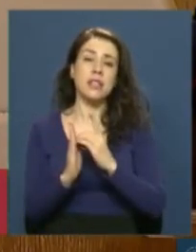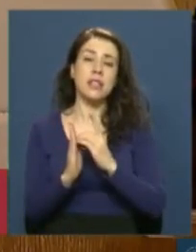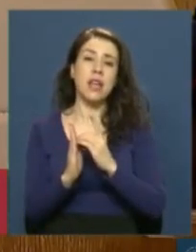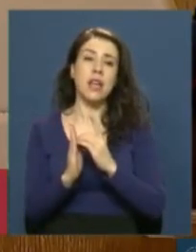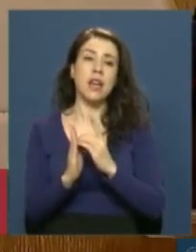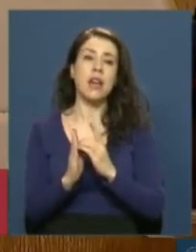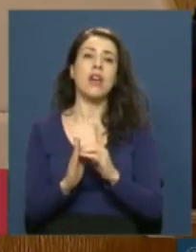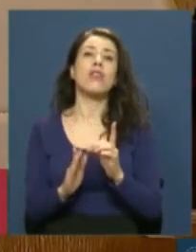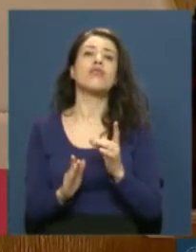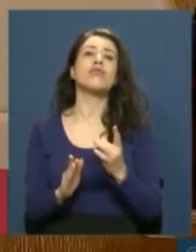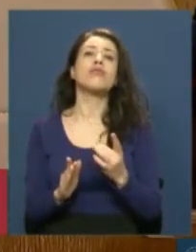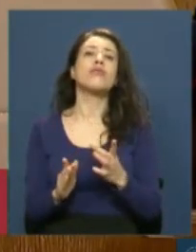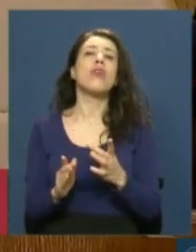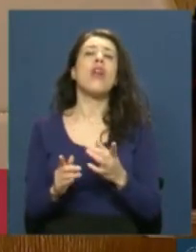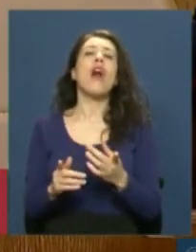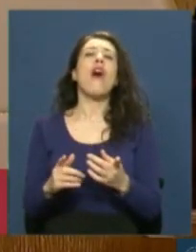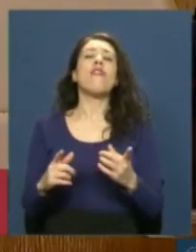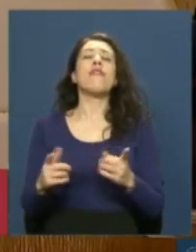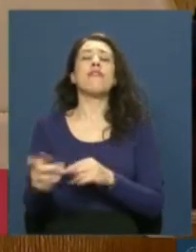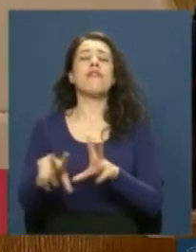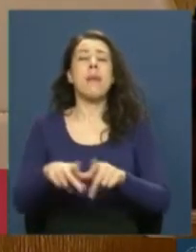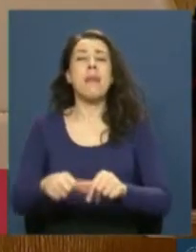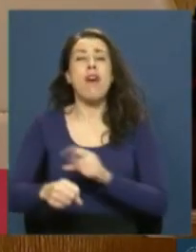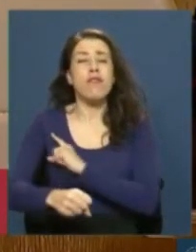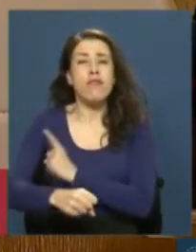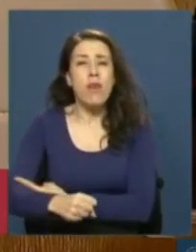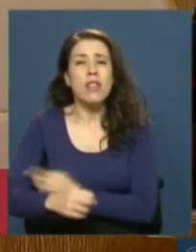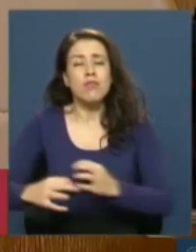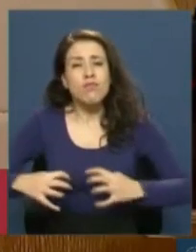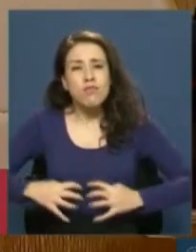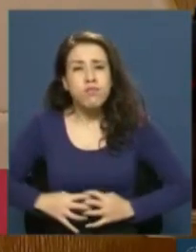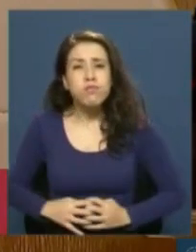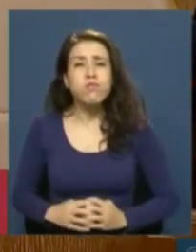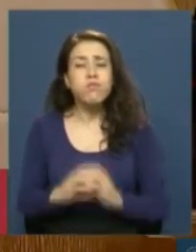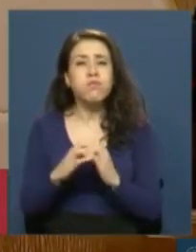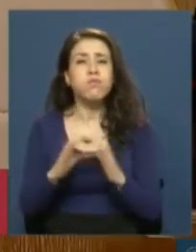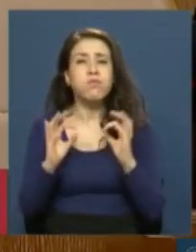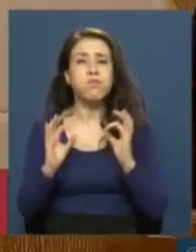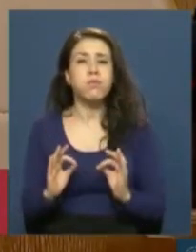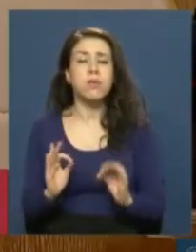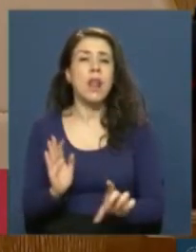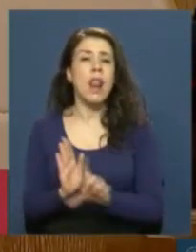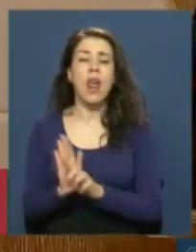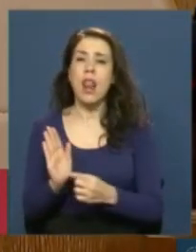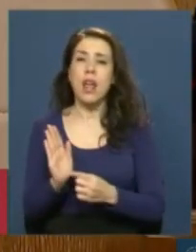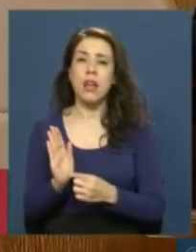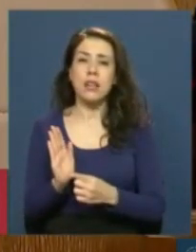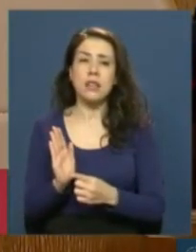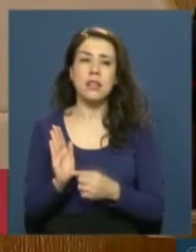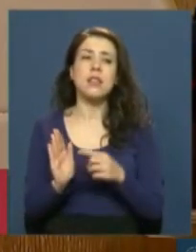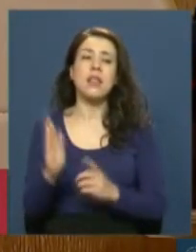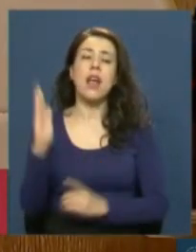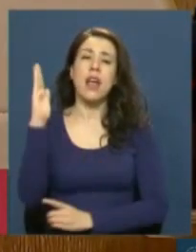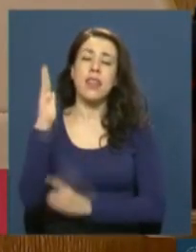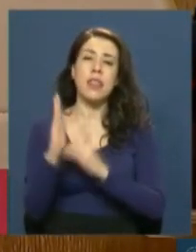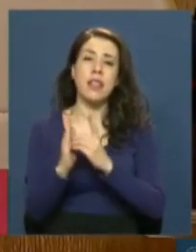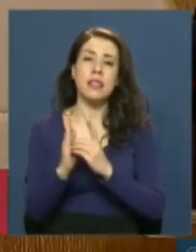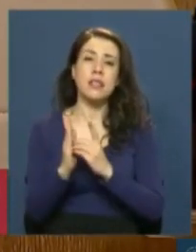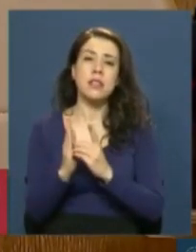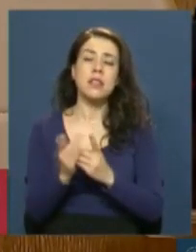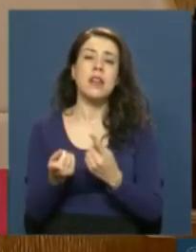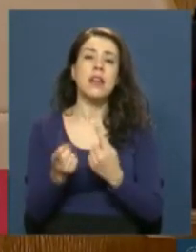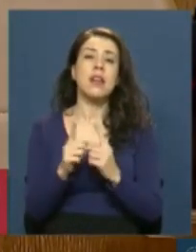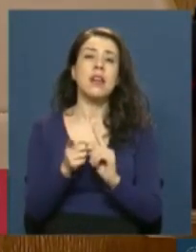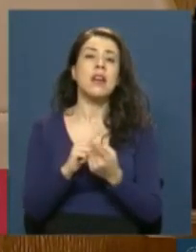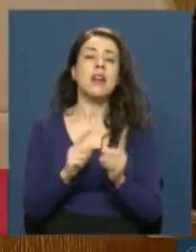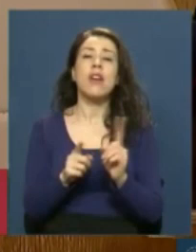descanse en familias fuertes en familia sólida en familias bien arraigadas en nuestra legislación es un desarrollo que al final termina por